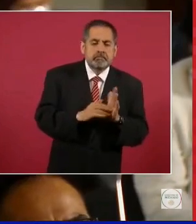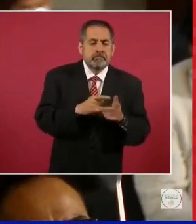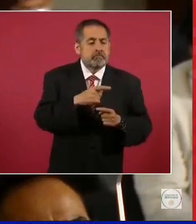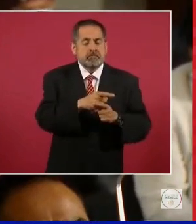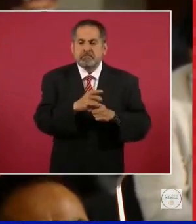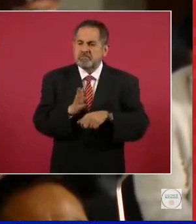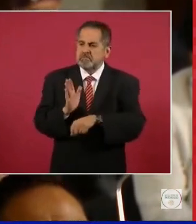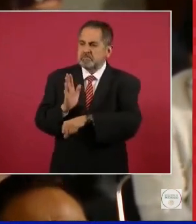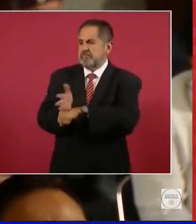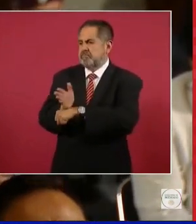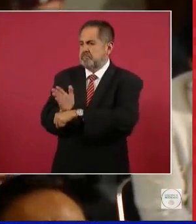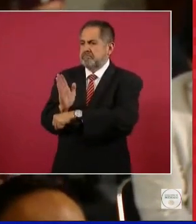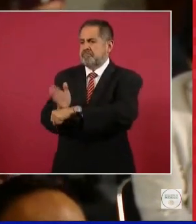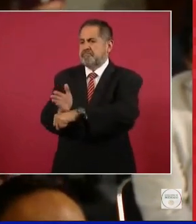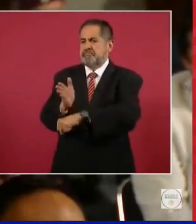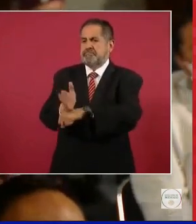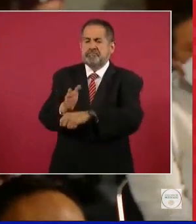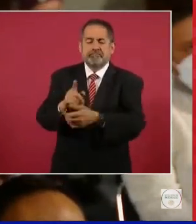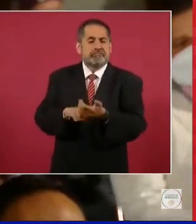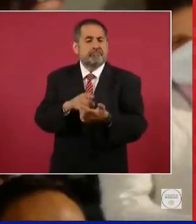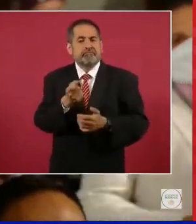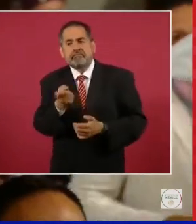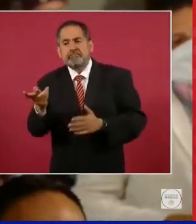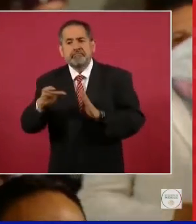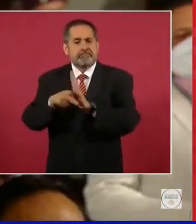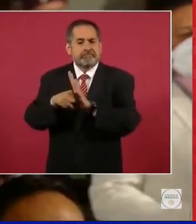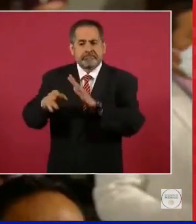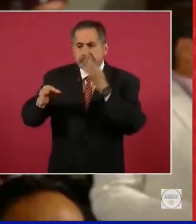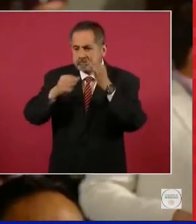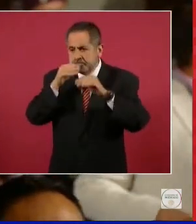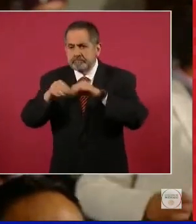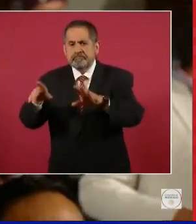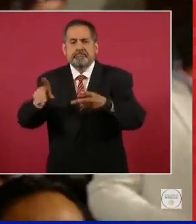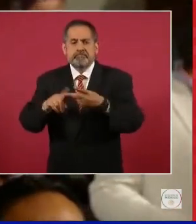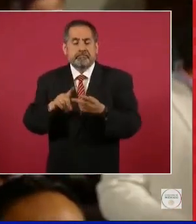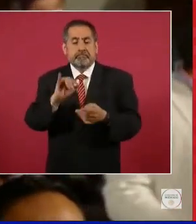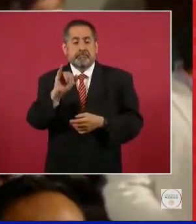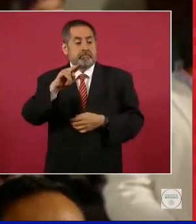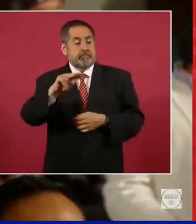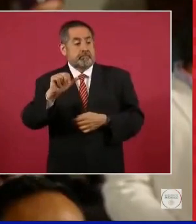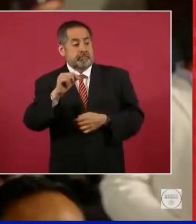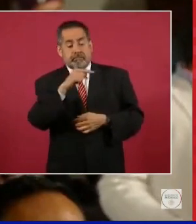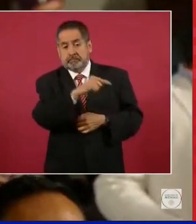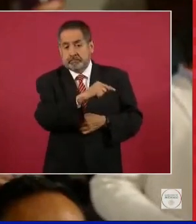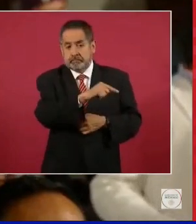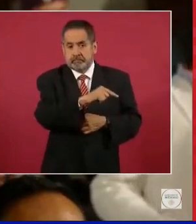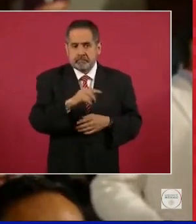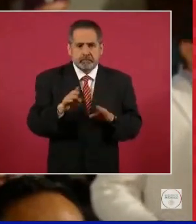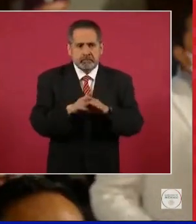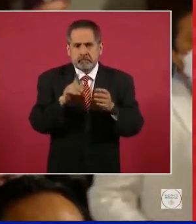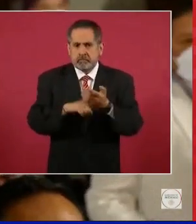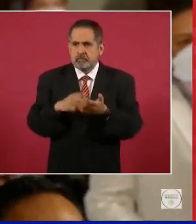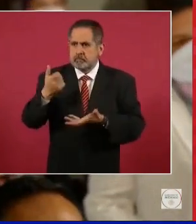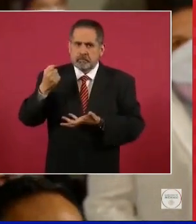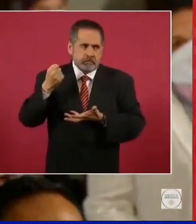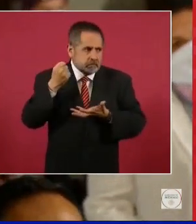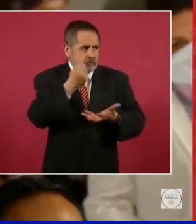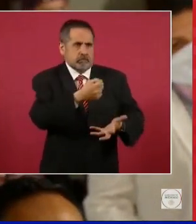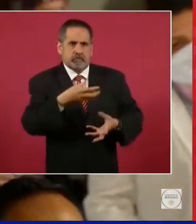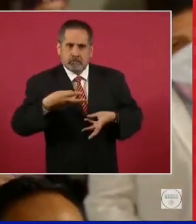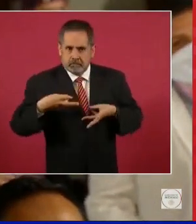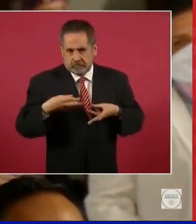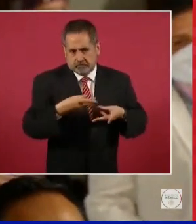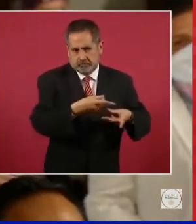censurando a periodistas y a medios de comunicación. En el caso del INAI, que además es un organismo que nos cuesta mucho a los